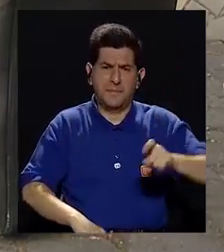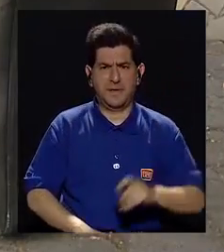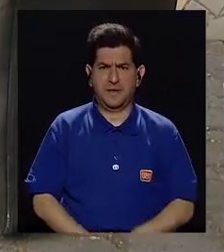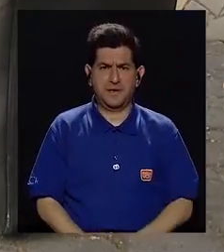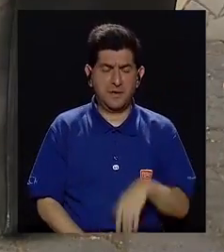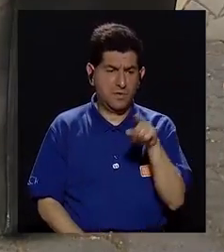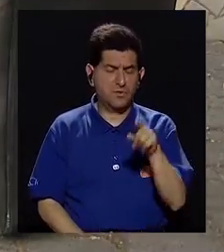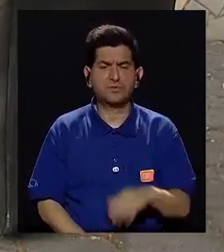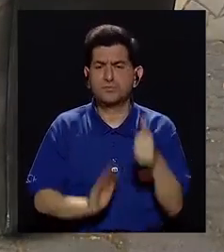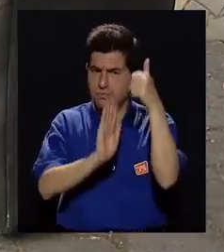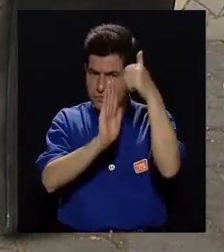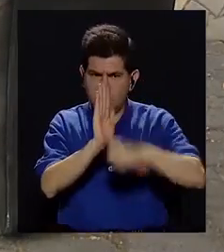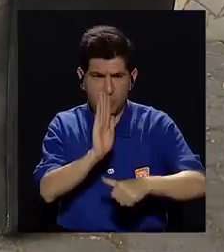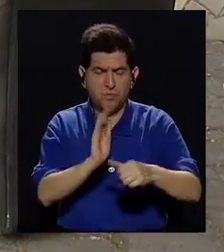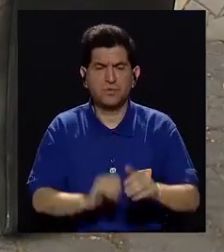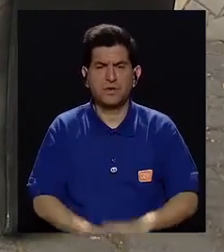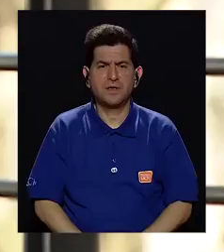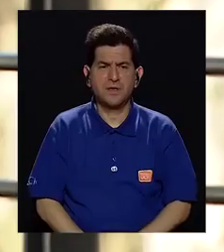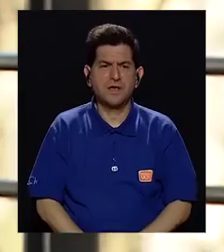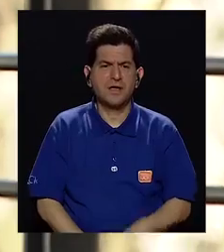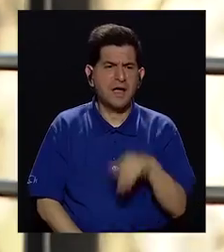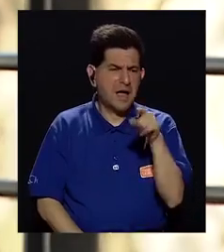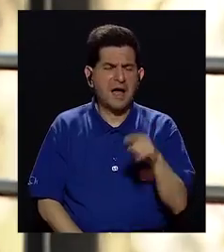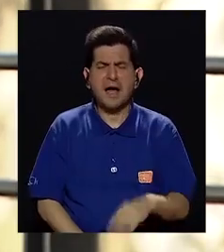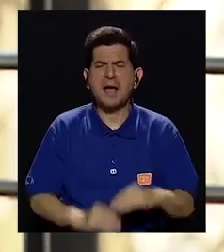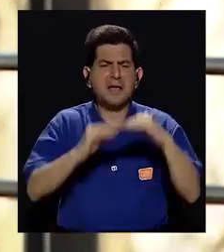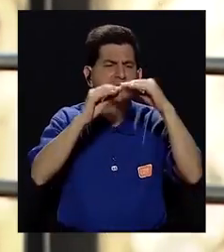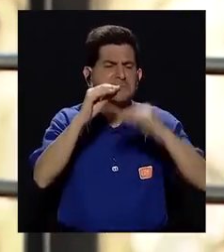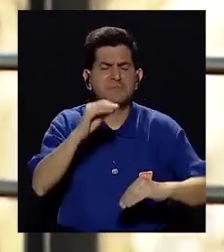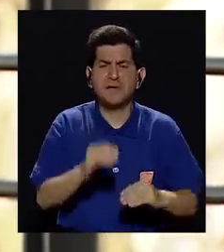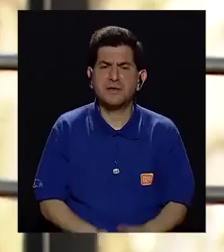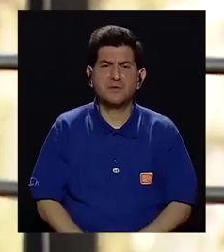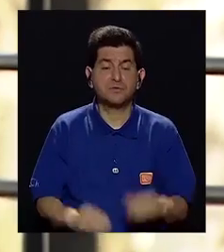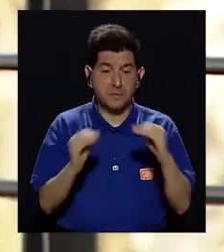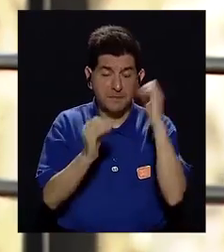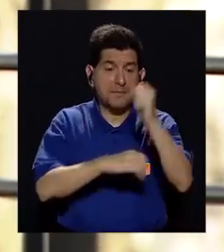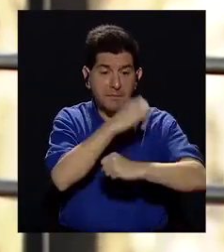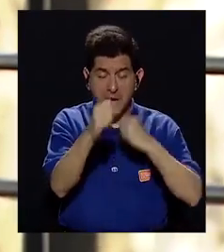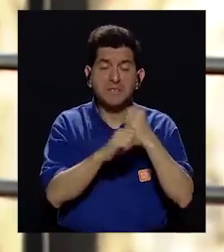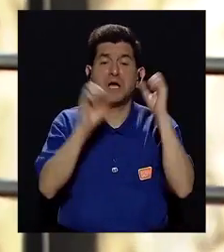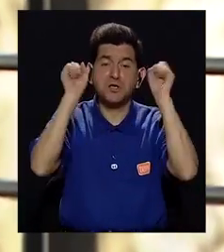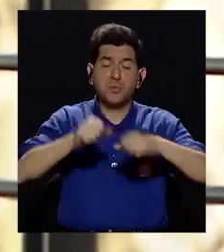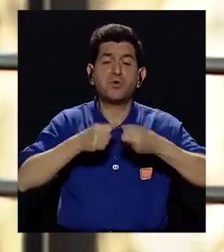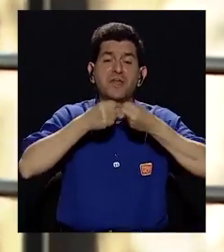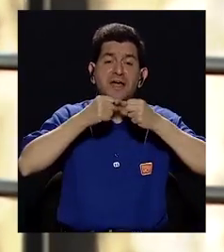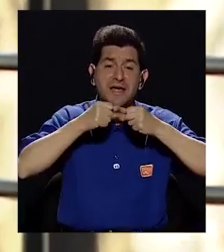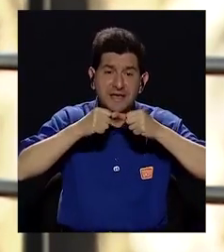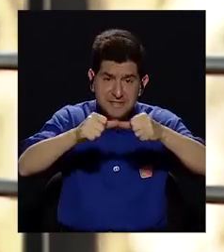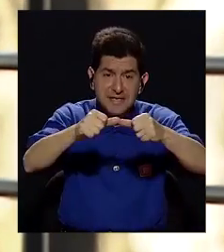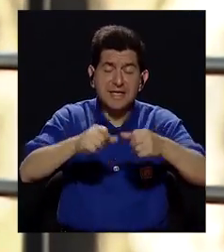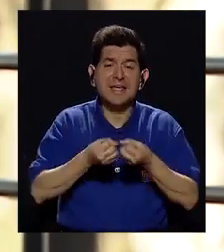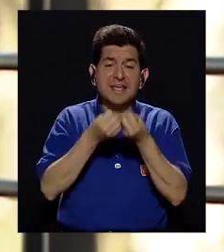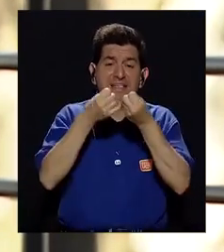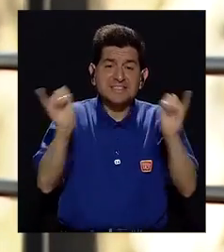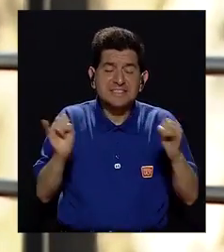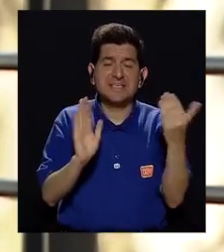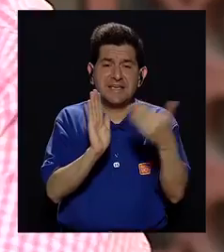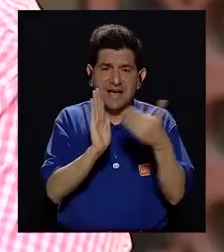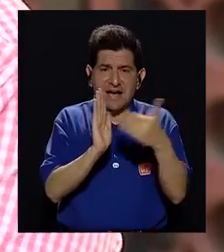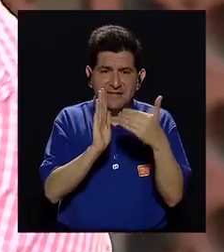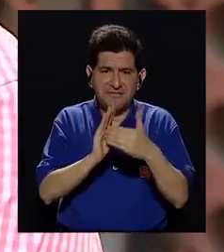necesidad de operarlos porque se gastan menos, llegan hasta mucho más edad sin sufrir tanto las